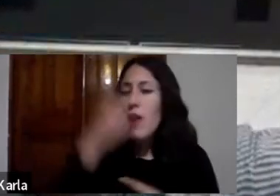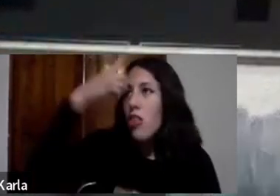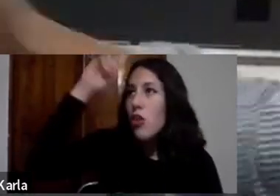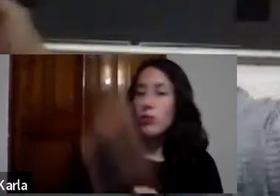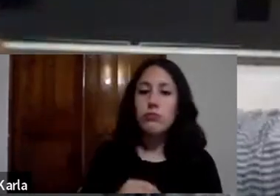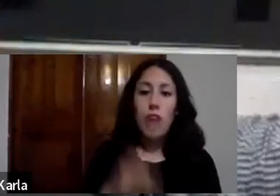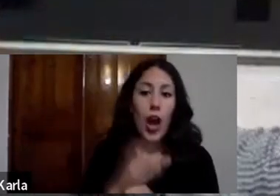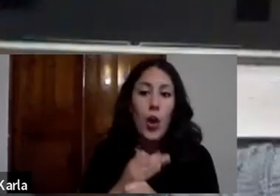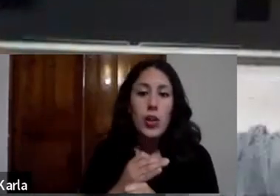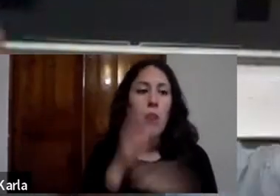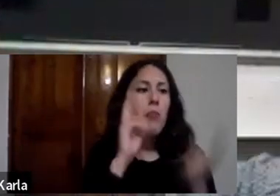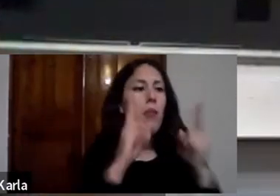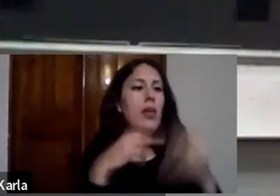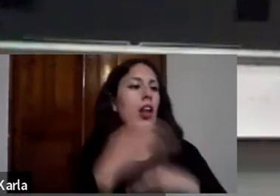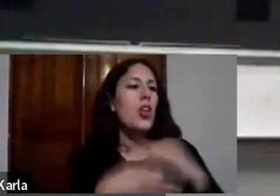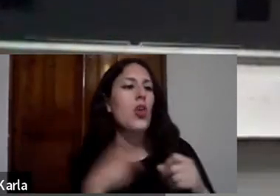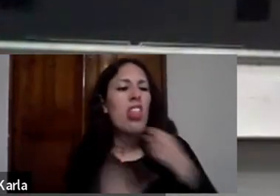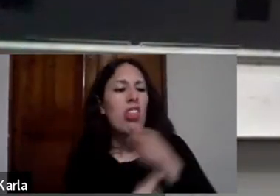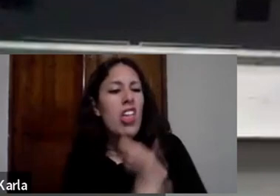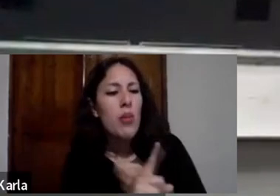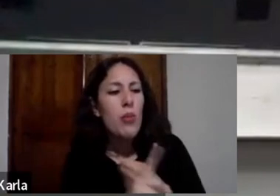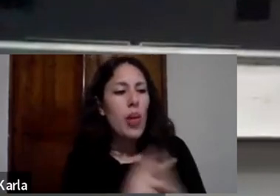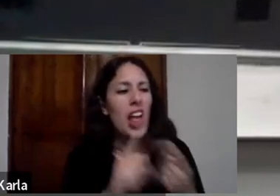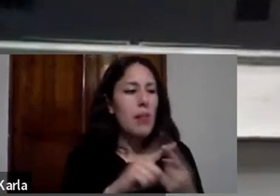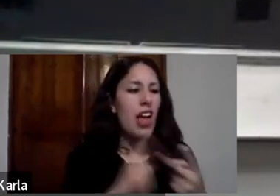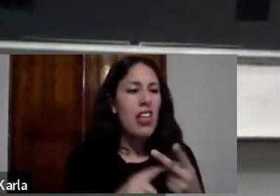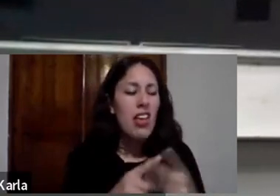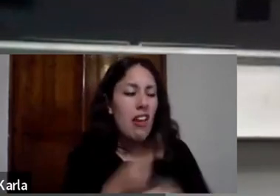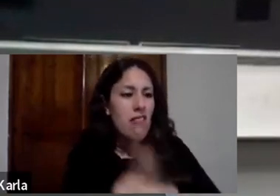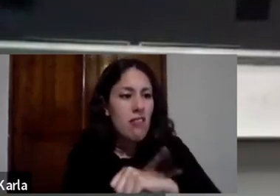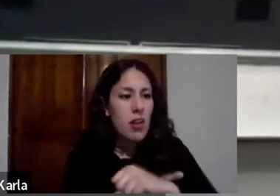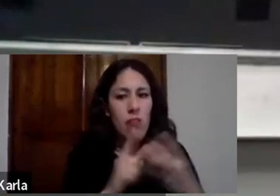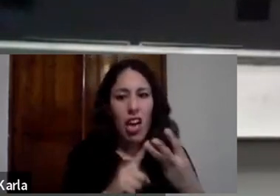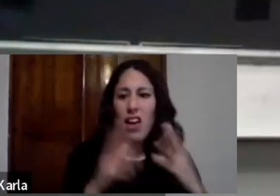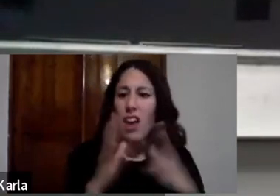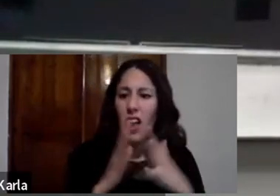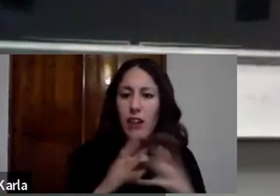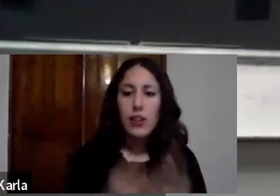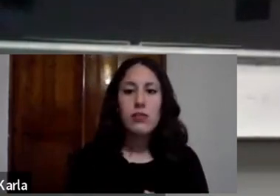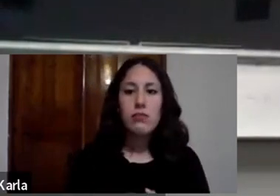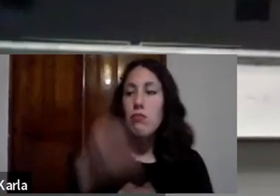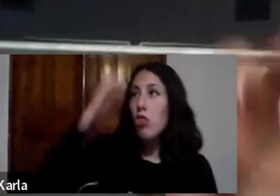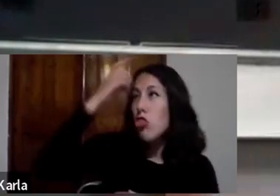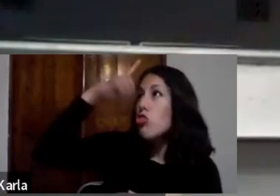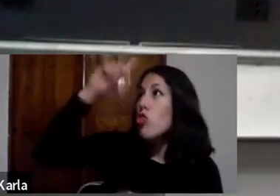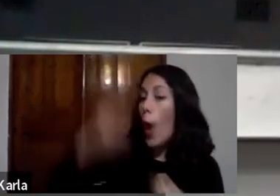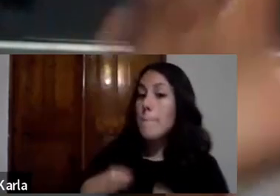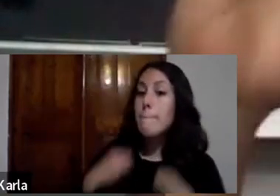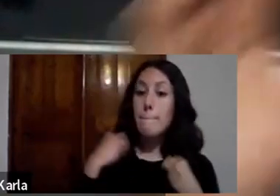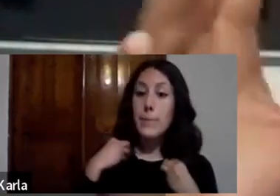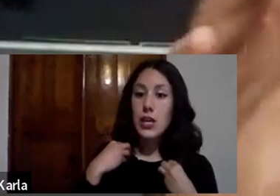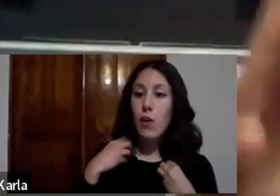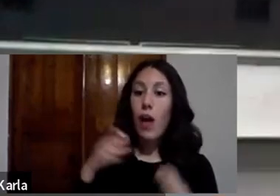oscuridad, de misiles, de enfermedad, el Señor está vivo, actúa y quiere amarnos, quiere lo